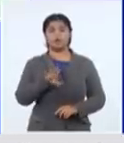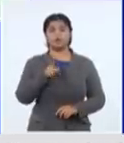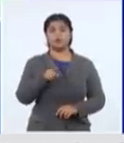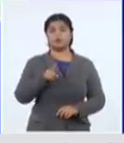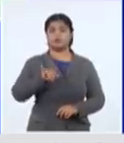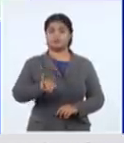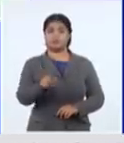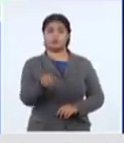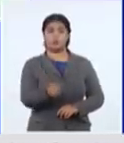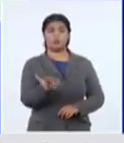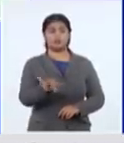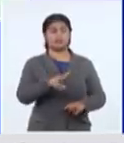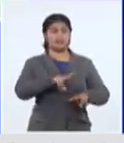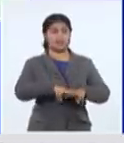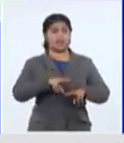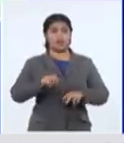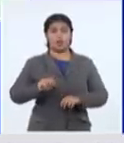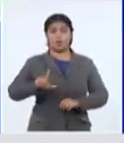416,7, Holguín